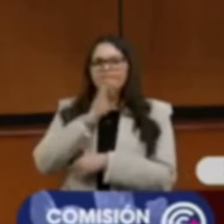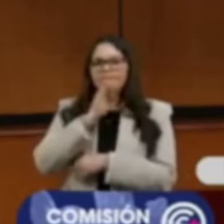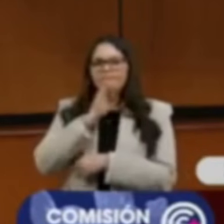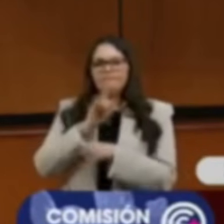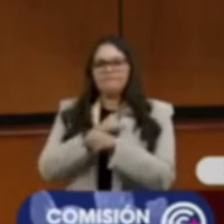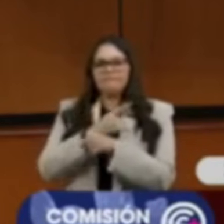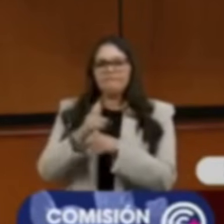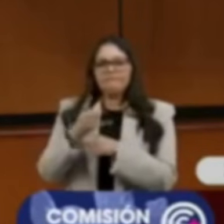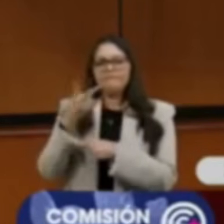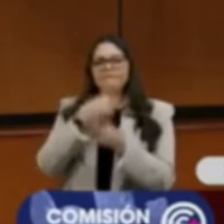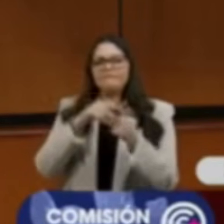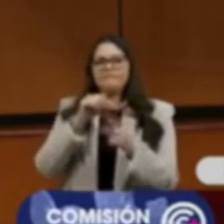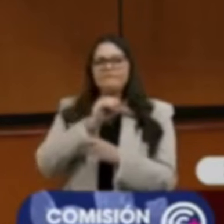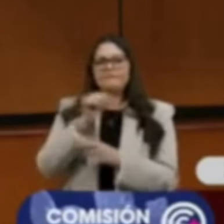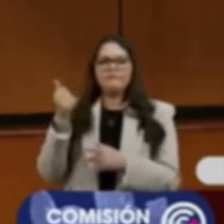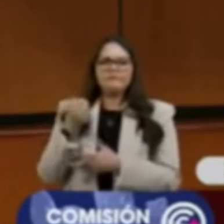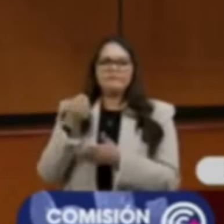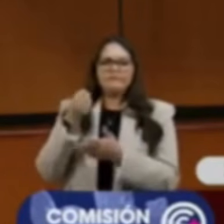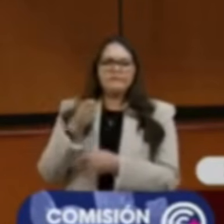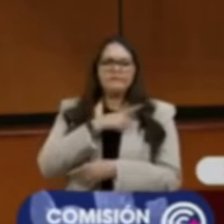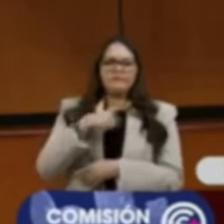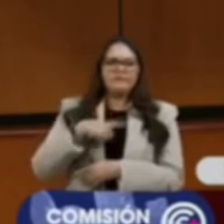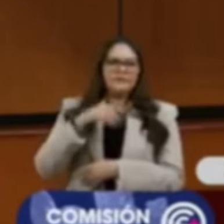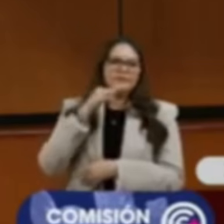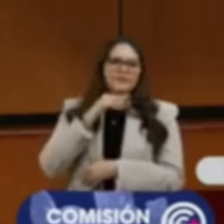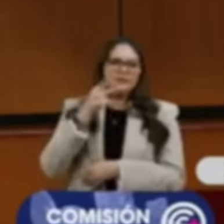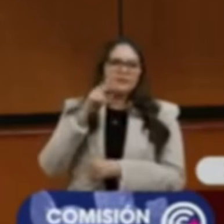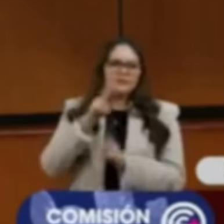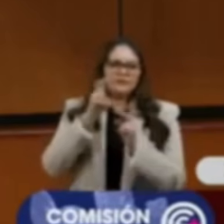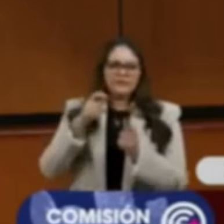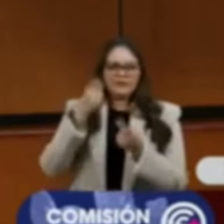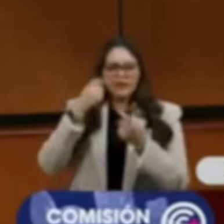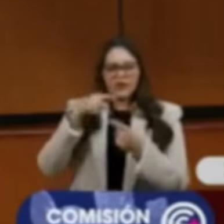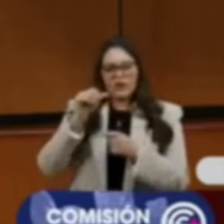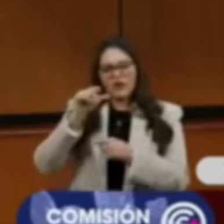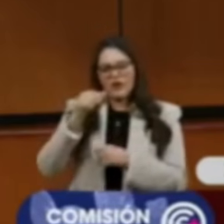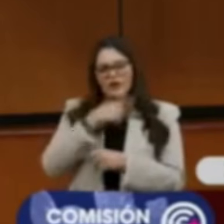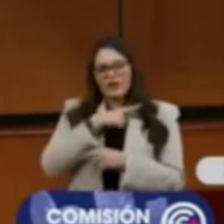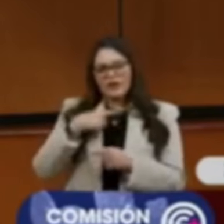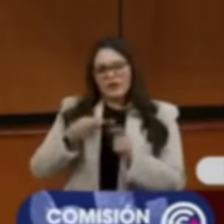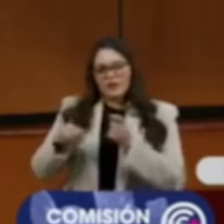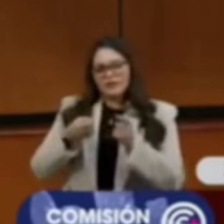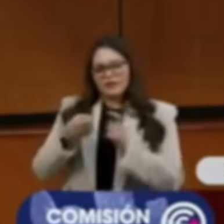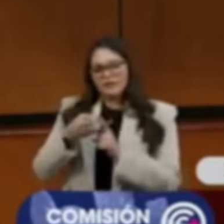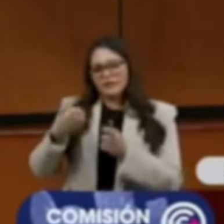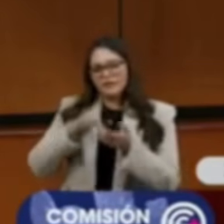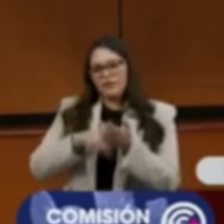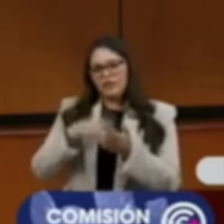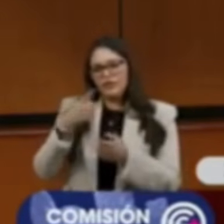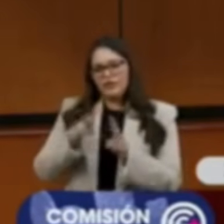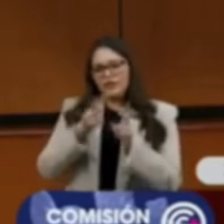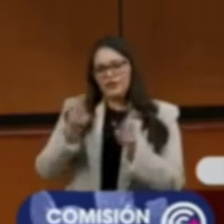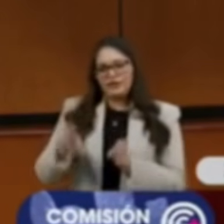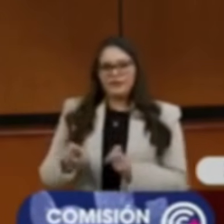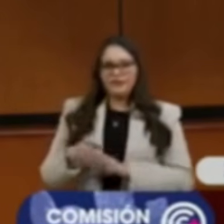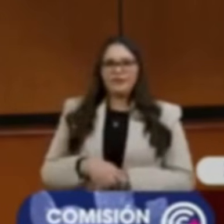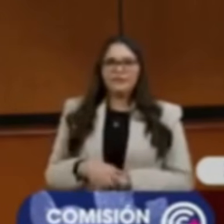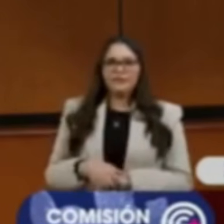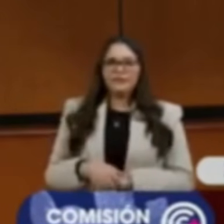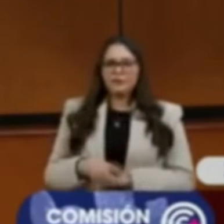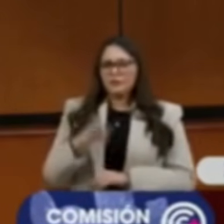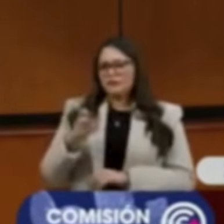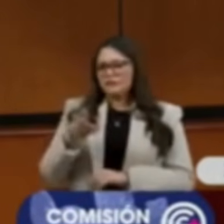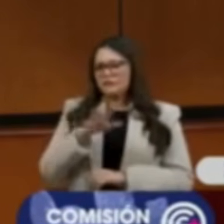sistemáticamente contribuciones fiscales y regulaciones aduaneras para su posterior distribución irregular en el mercado interno. Ustedes son tan de lo